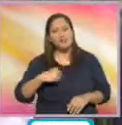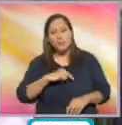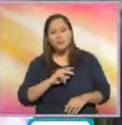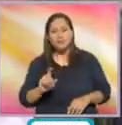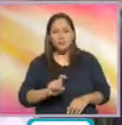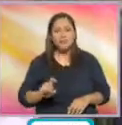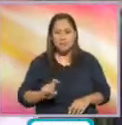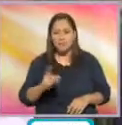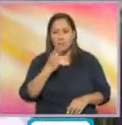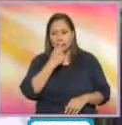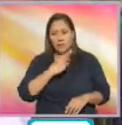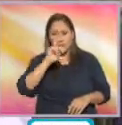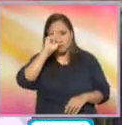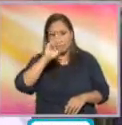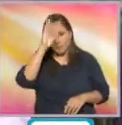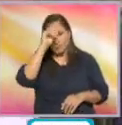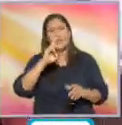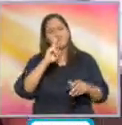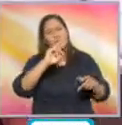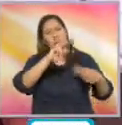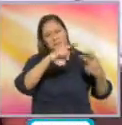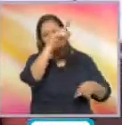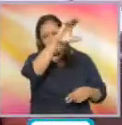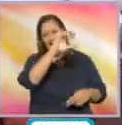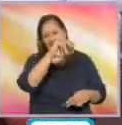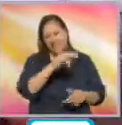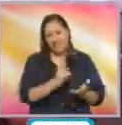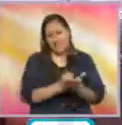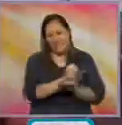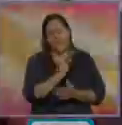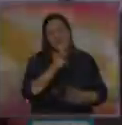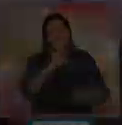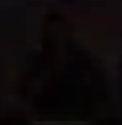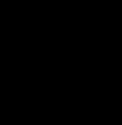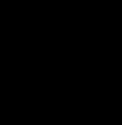a navegar, como bien dices. Exactamente. Vámonos ¿no? acá mejor. Gracias, Vámonos acá. Chema. ¿no? Vámonos Estupenda acá. idea. Ah, bueno. Vamos acá todos.